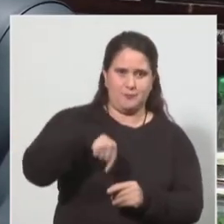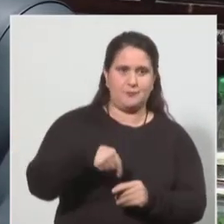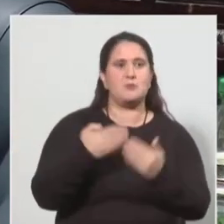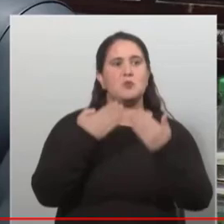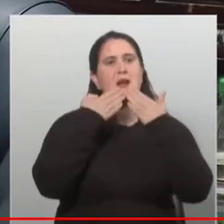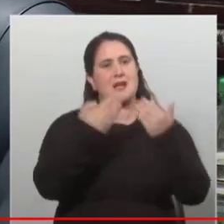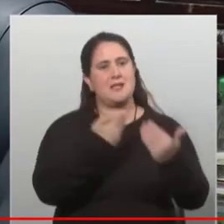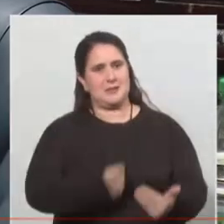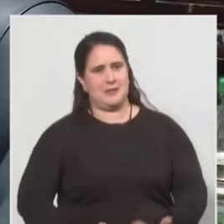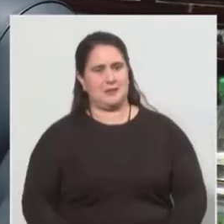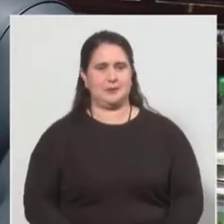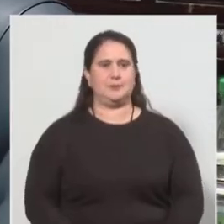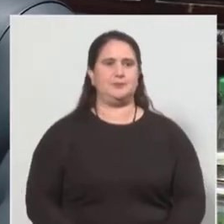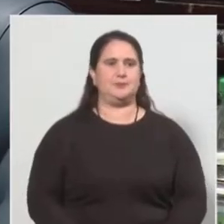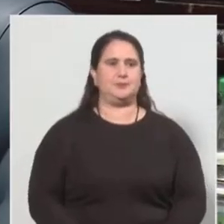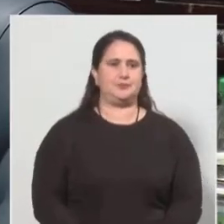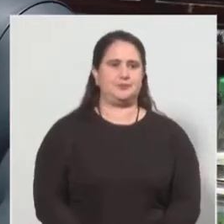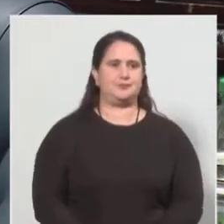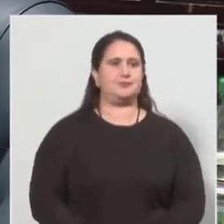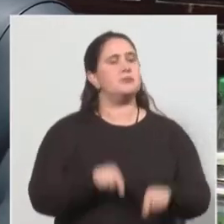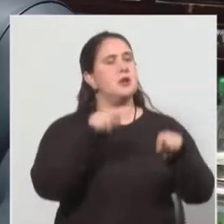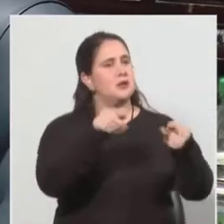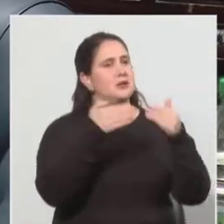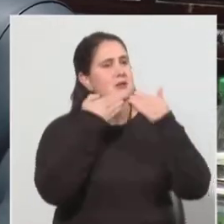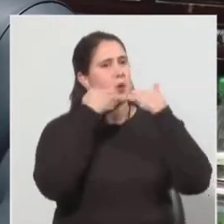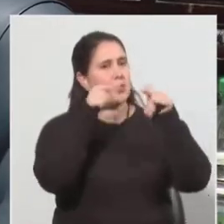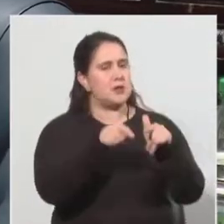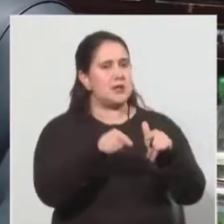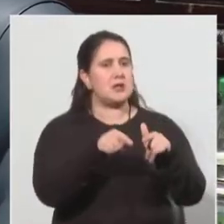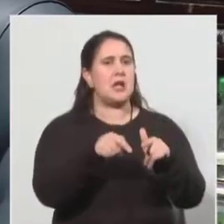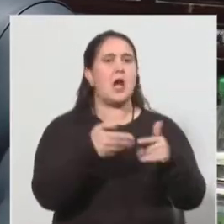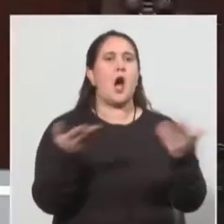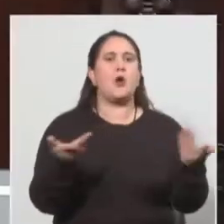Gracias, señora presidenta. A usted, senador. No sé qué ministro va a iniciar.